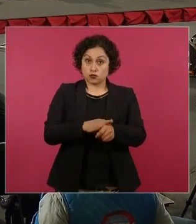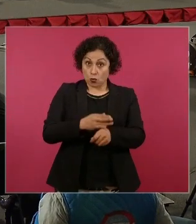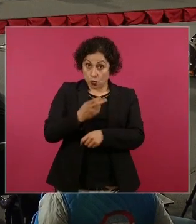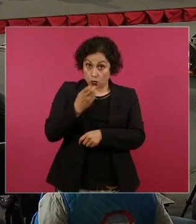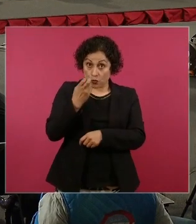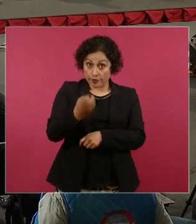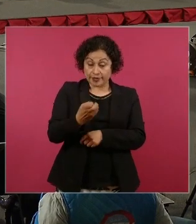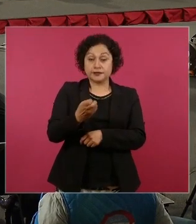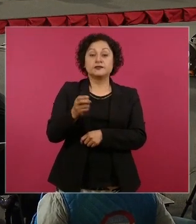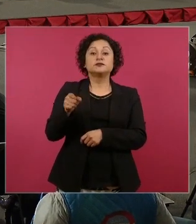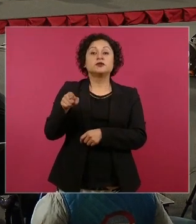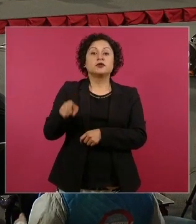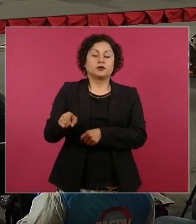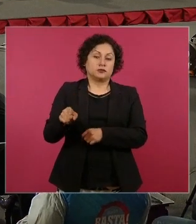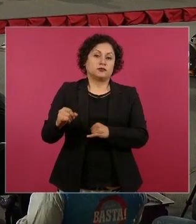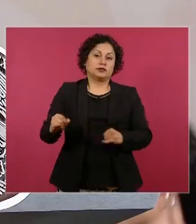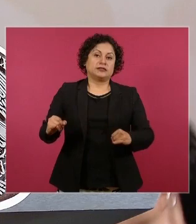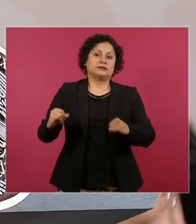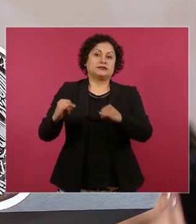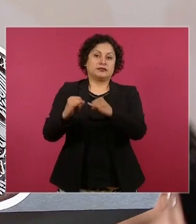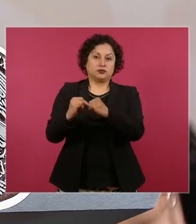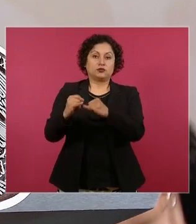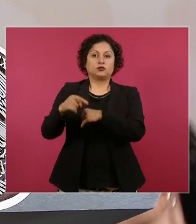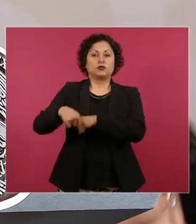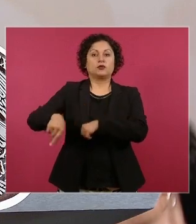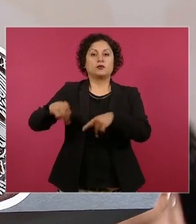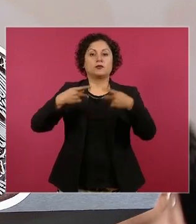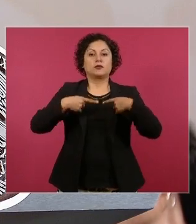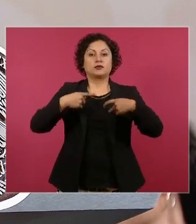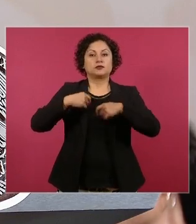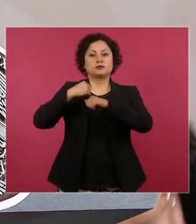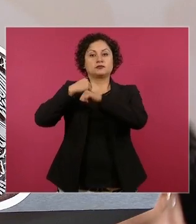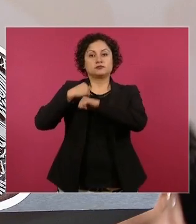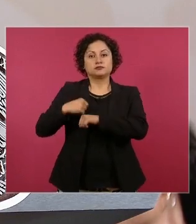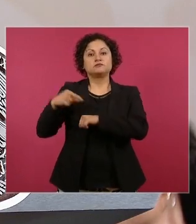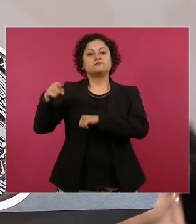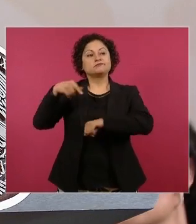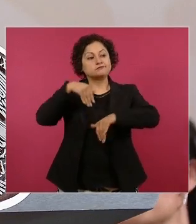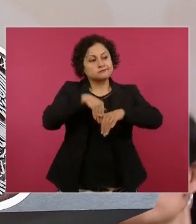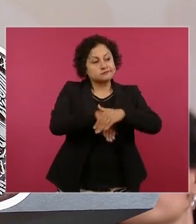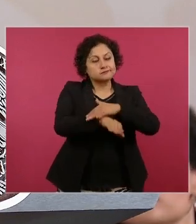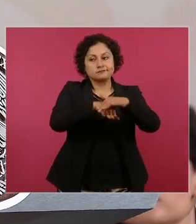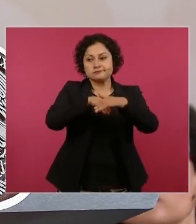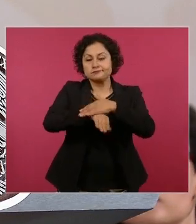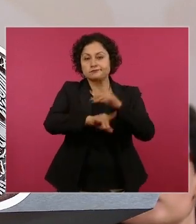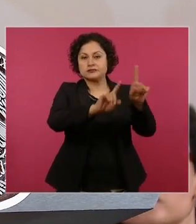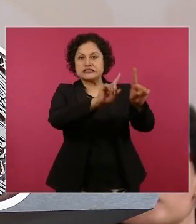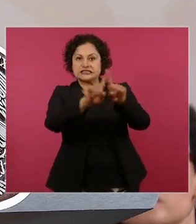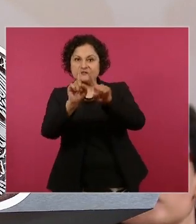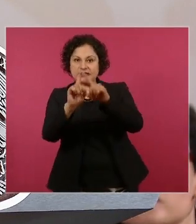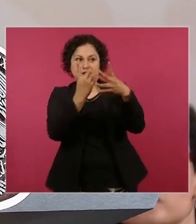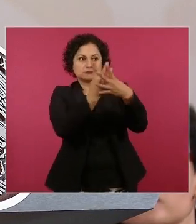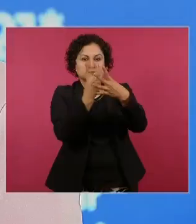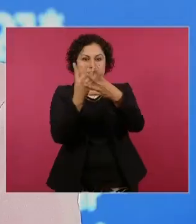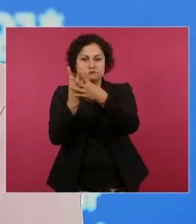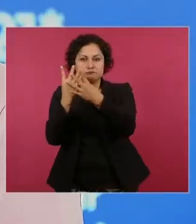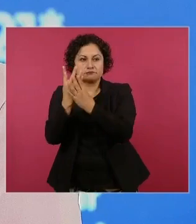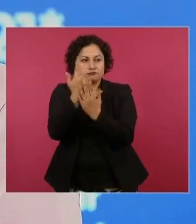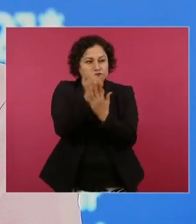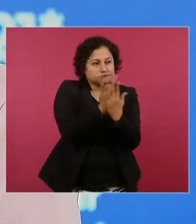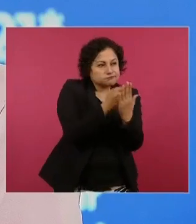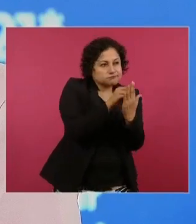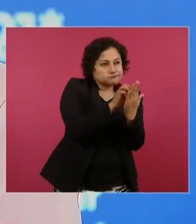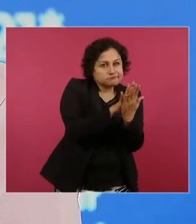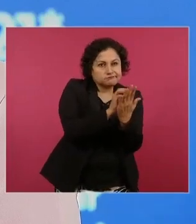instituto visitó los penales para integrar una lista nominal de electores en prisión preventiva y